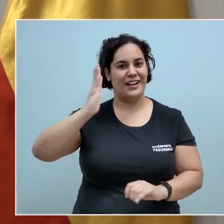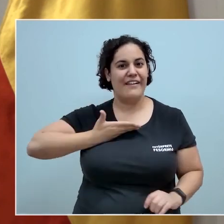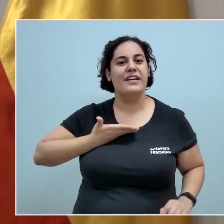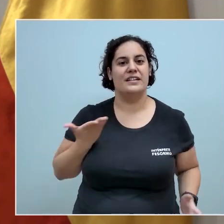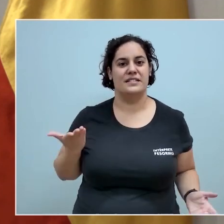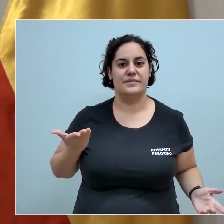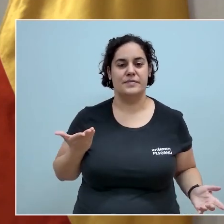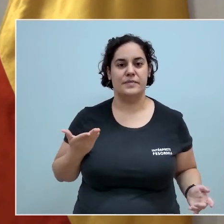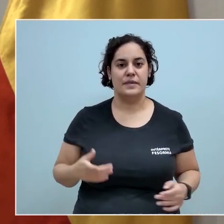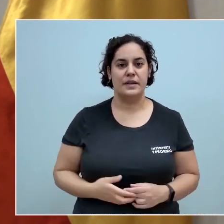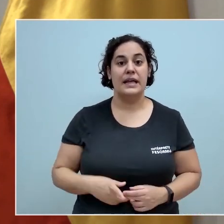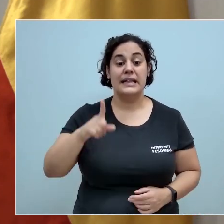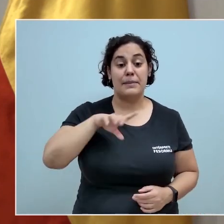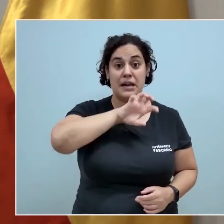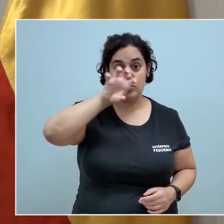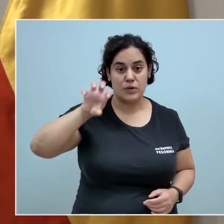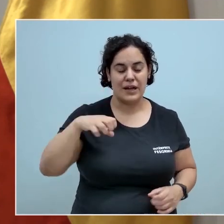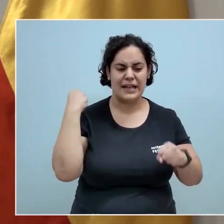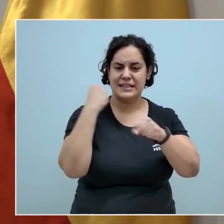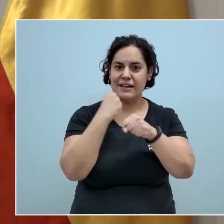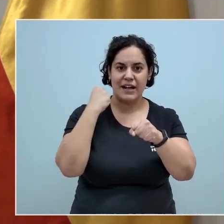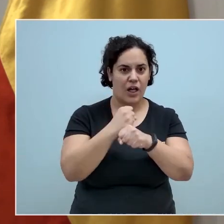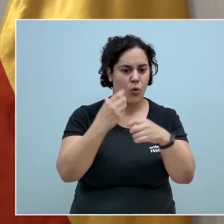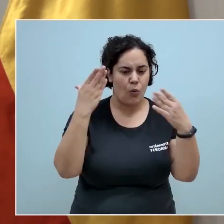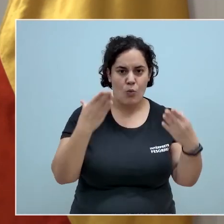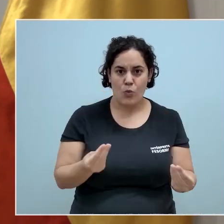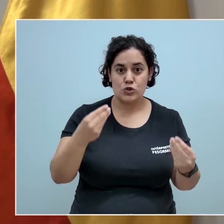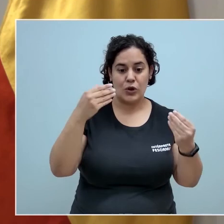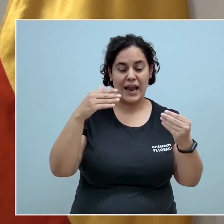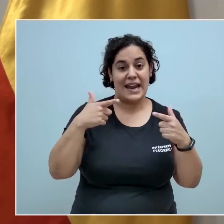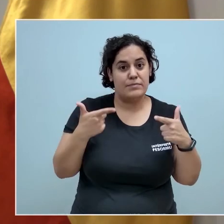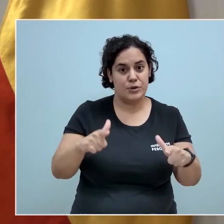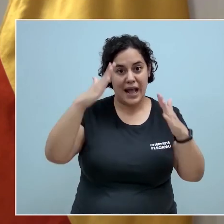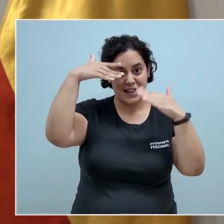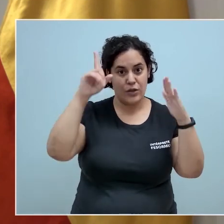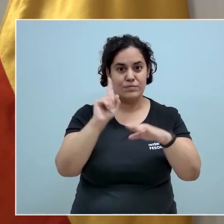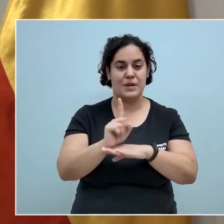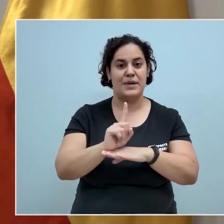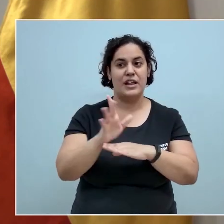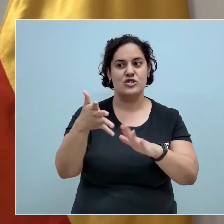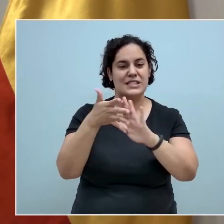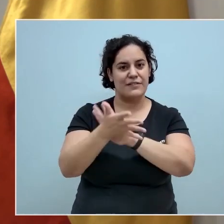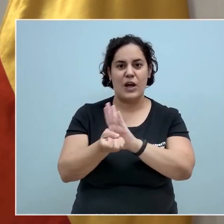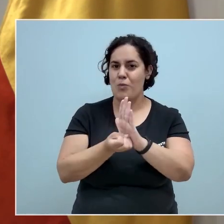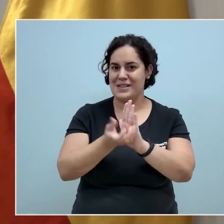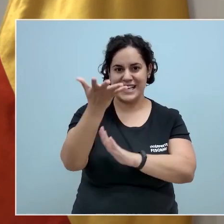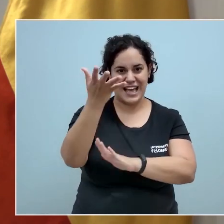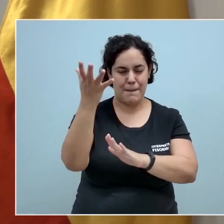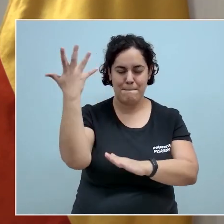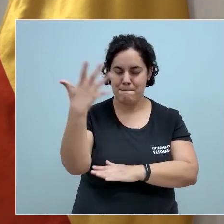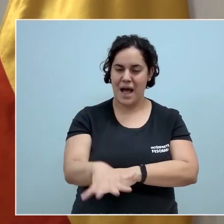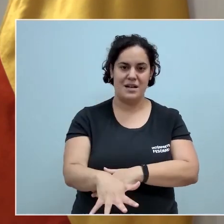personas y las comunidades que han trabajado mucho desde la primaria y desde la prevención. Y es un mal mensaje para el sistema sanitario,